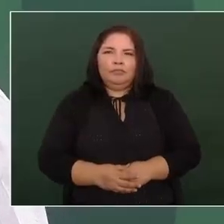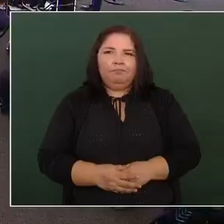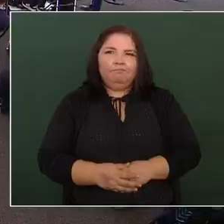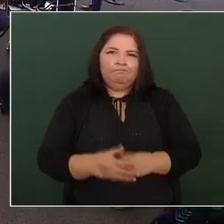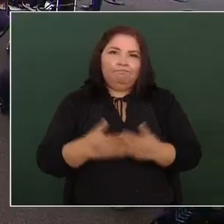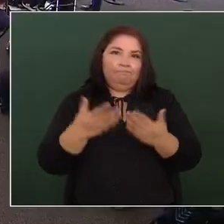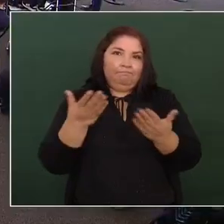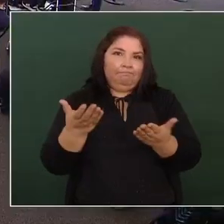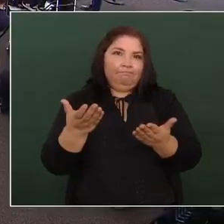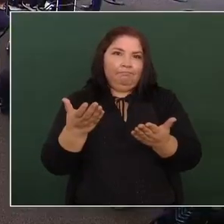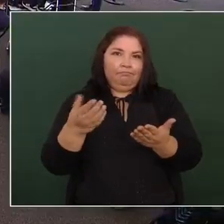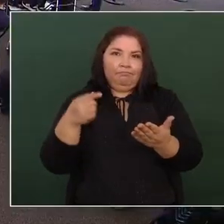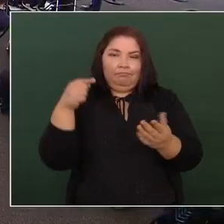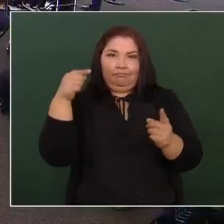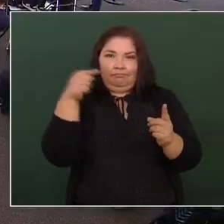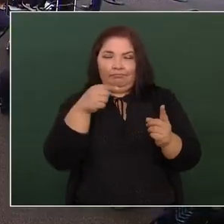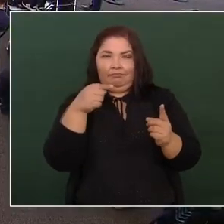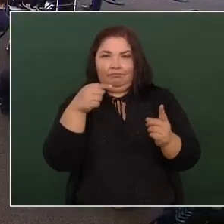Pero a ella,